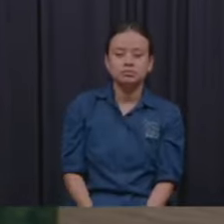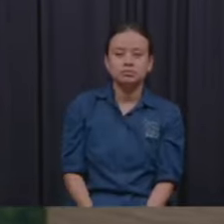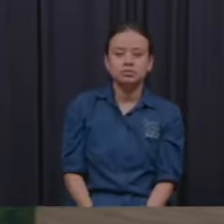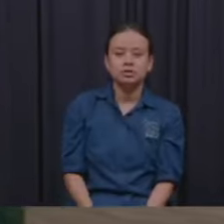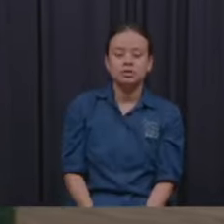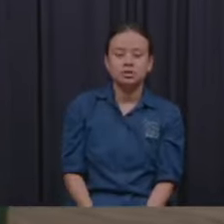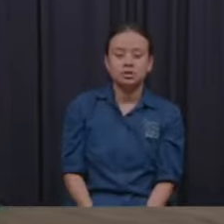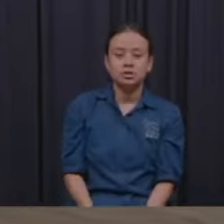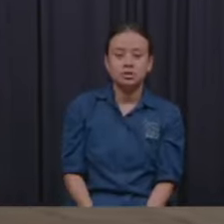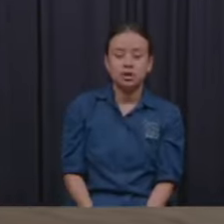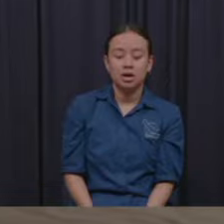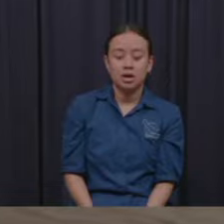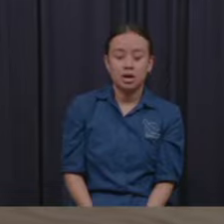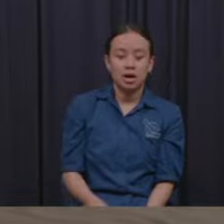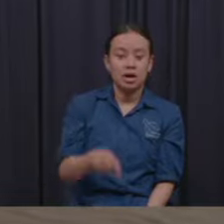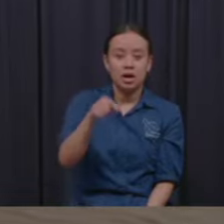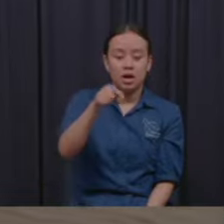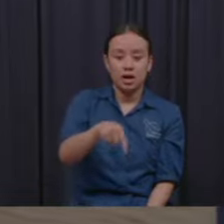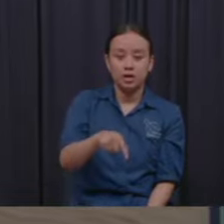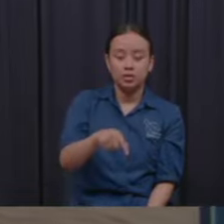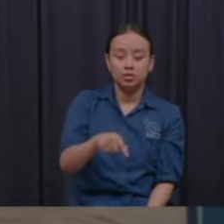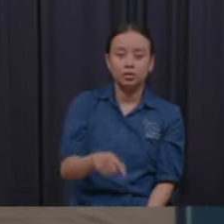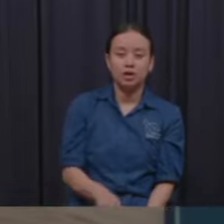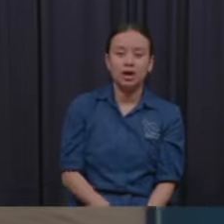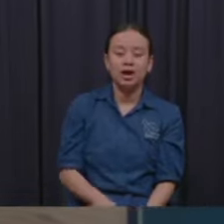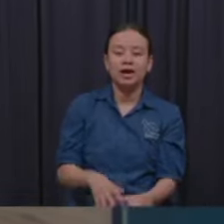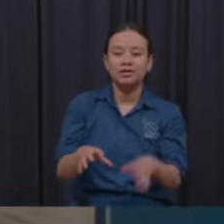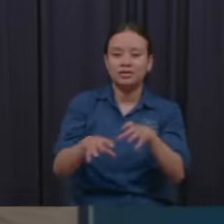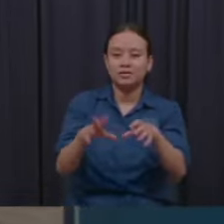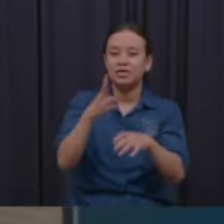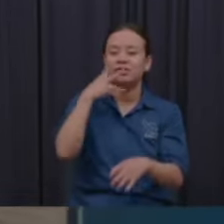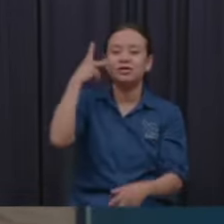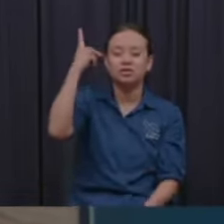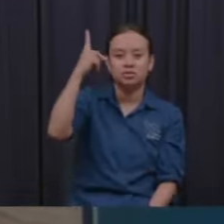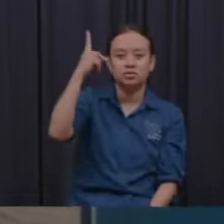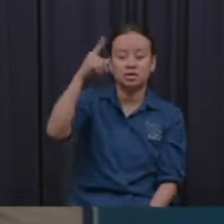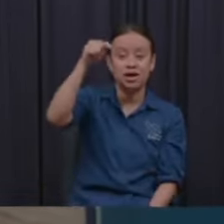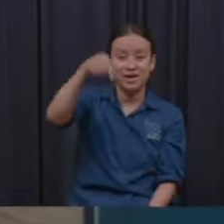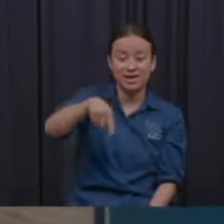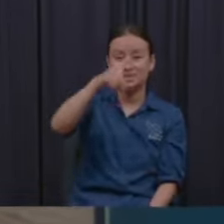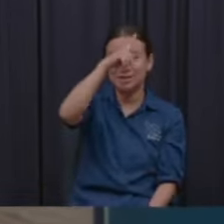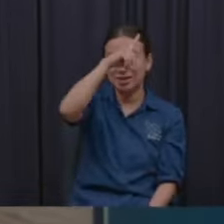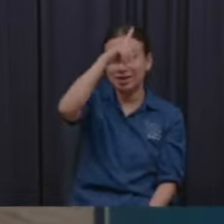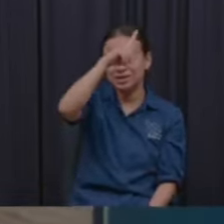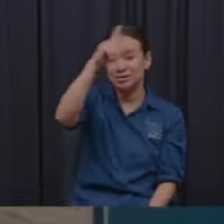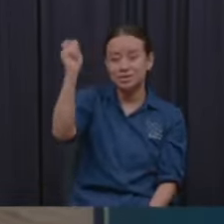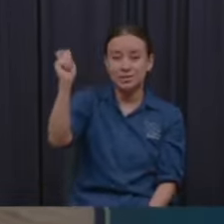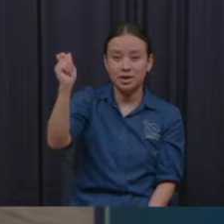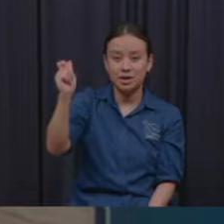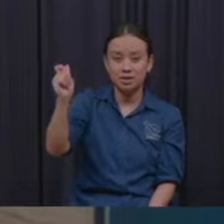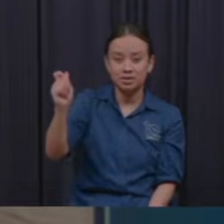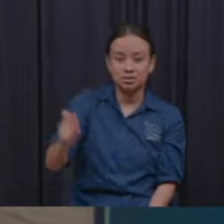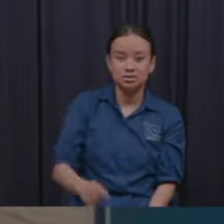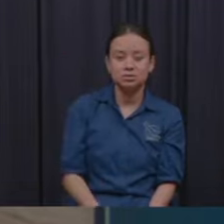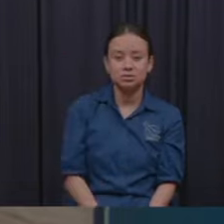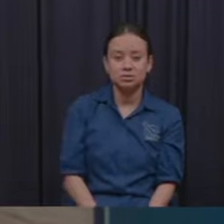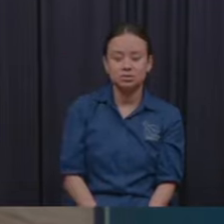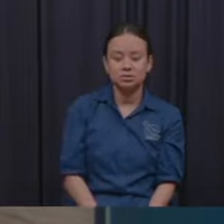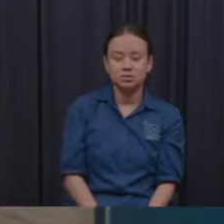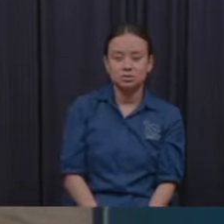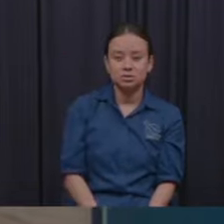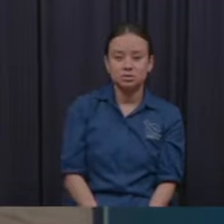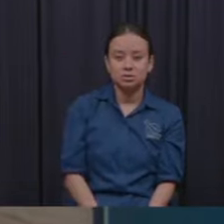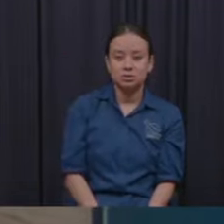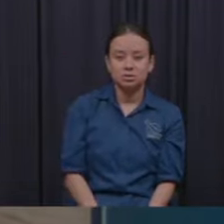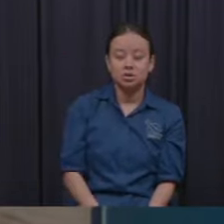Hay un proyecto de Dios. Y es que en esta semana usted va a sacar así tiempitos, ¿verdad? Los tiempos que le quedan,